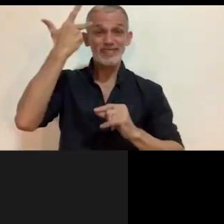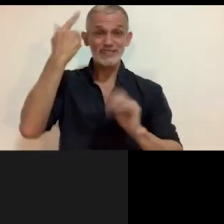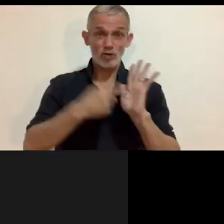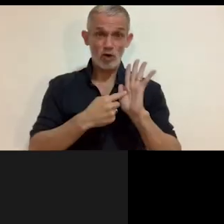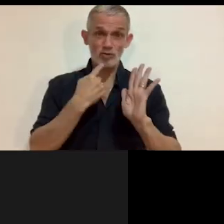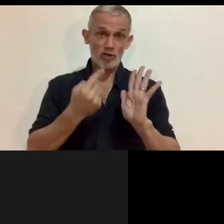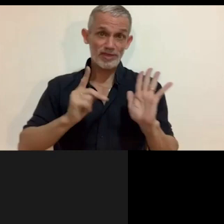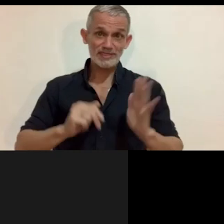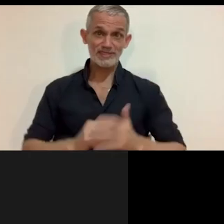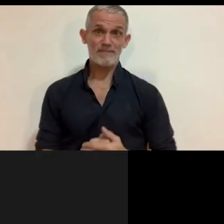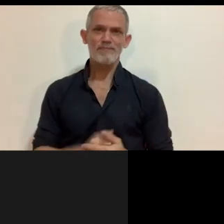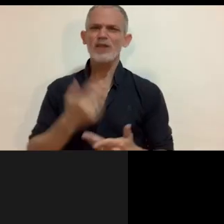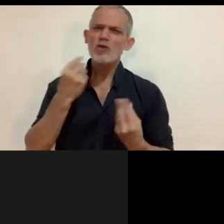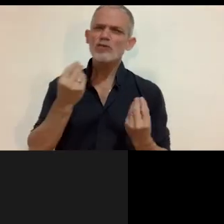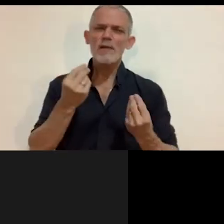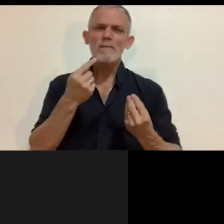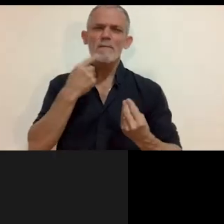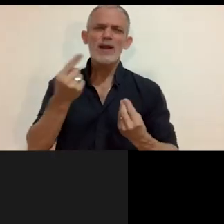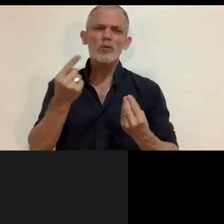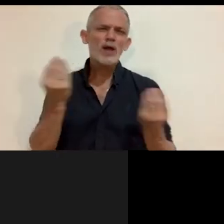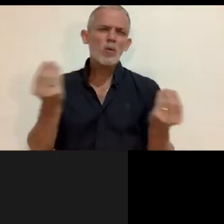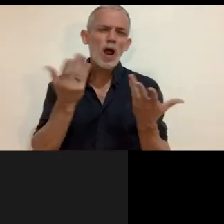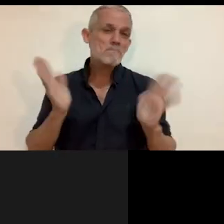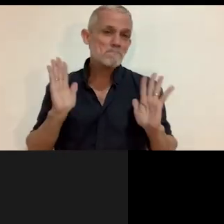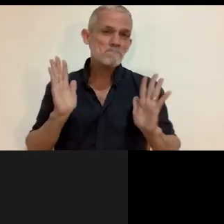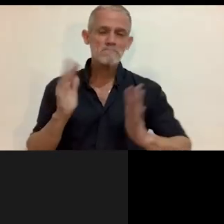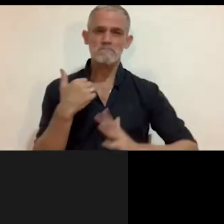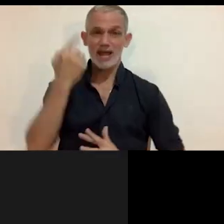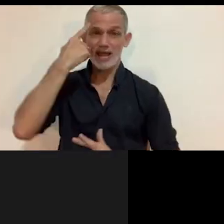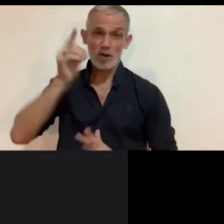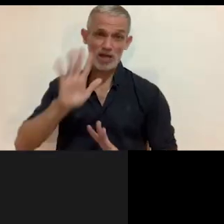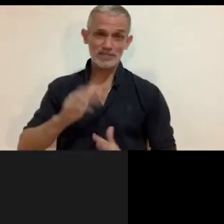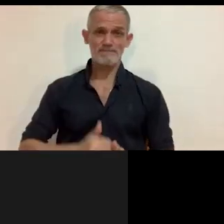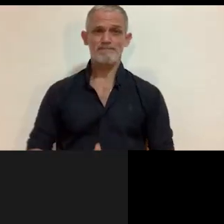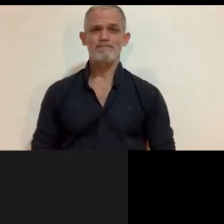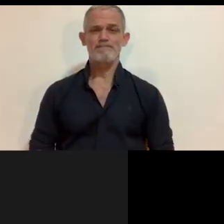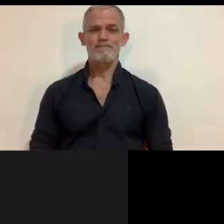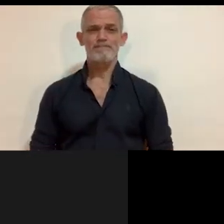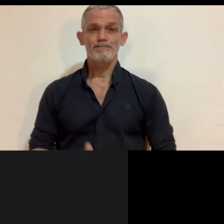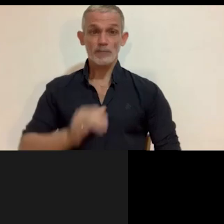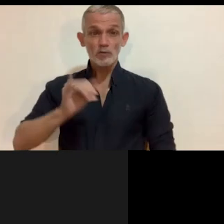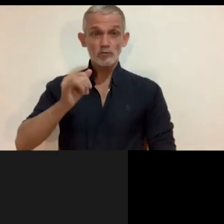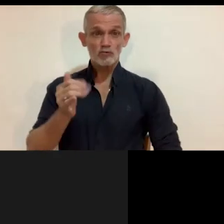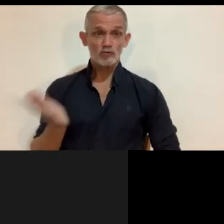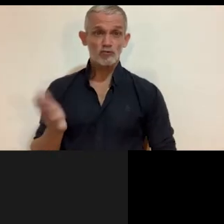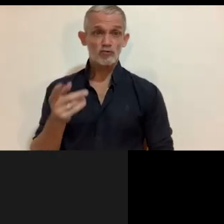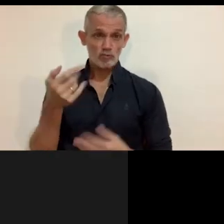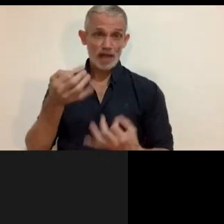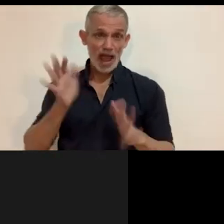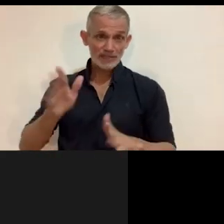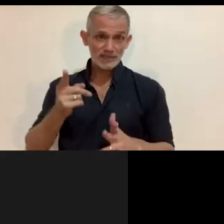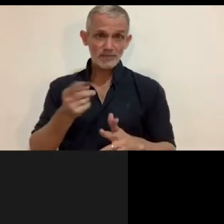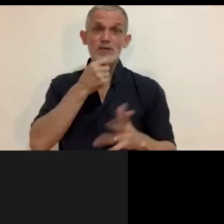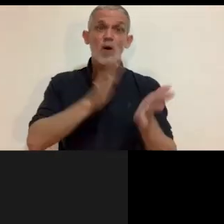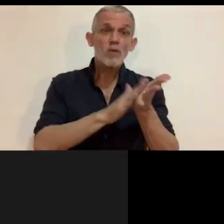exactamente la pregunta, pero sí, o sea, esa es la naturaleza de la determinación de oficio sobre base